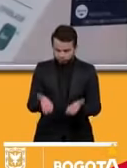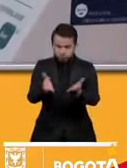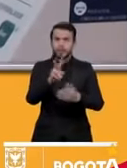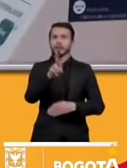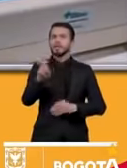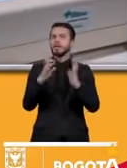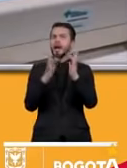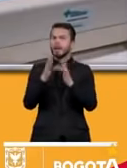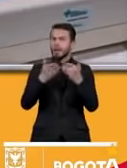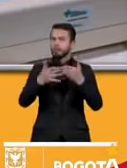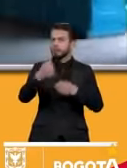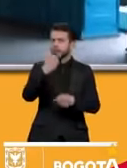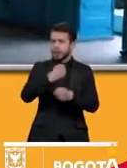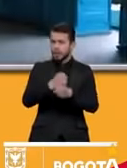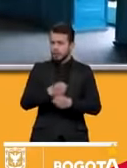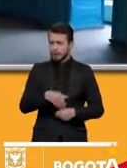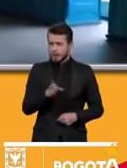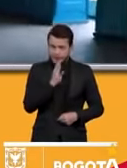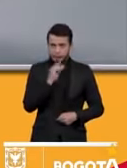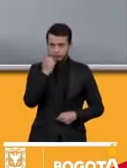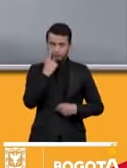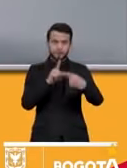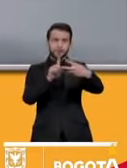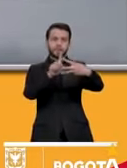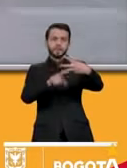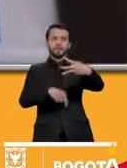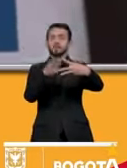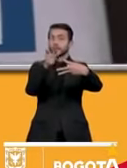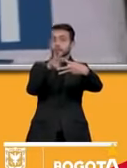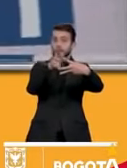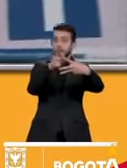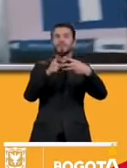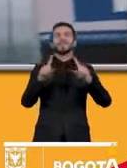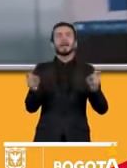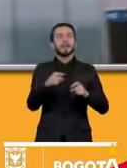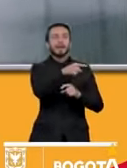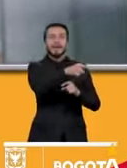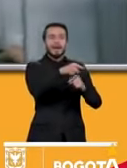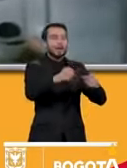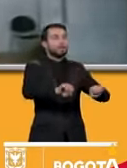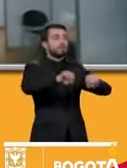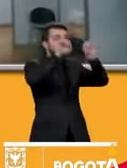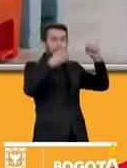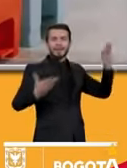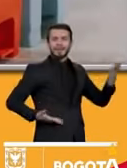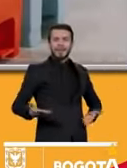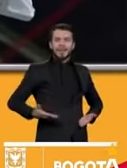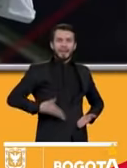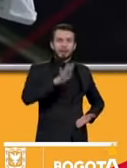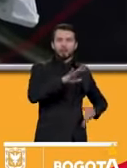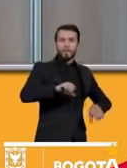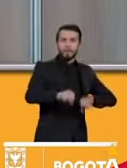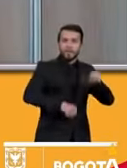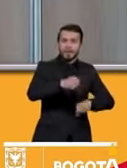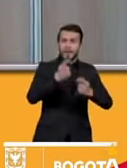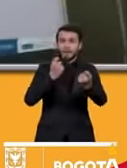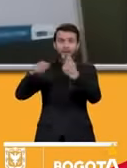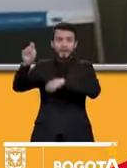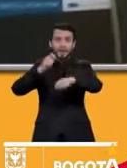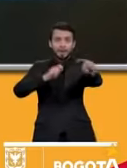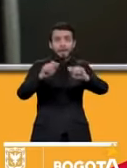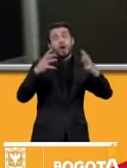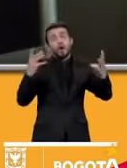el de venta y mantenimiento de bicicletas, dado que Transmilenio no podrá volver a operar como un sistema de transporte masivo, no